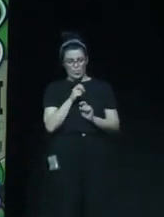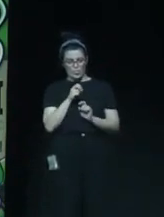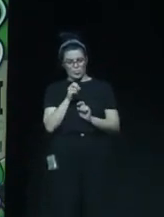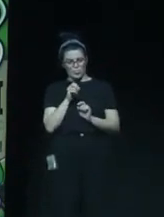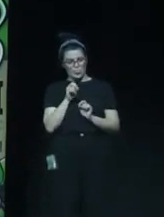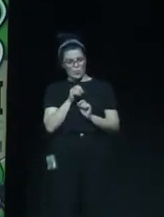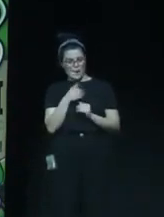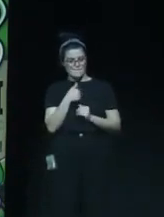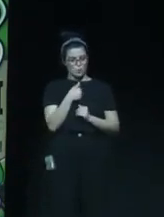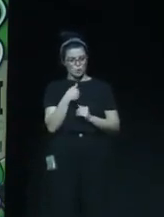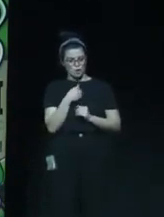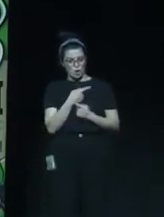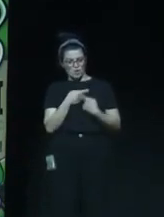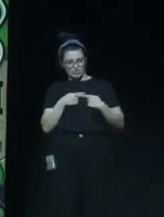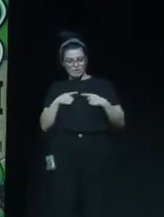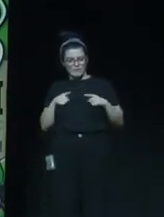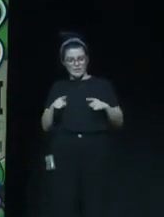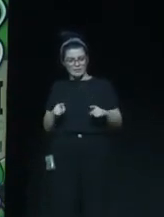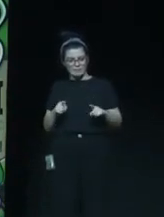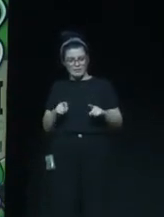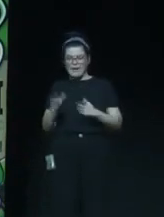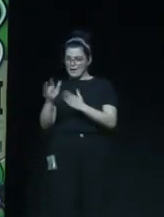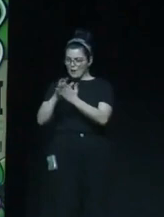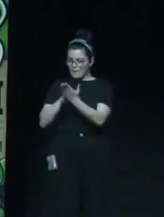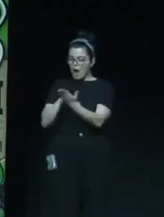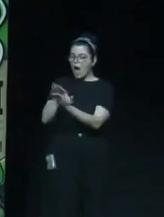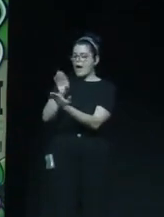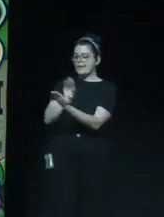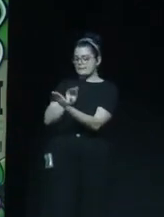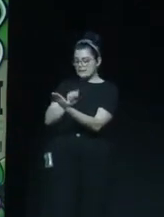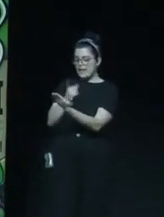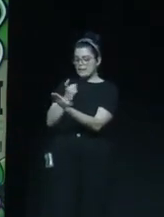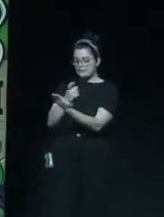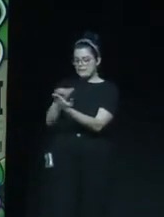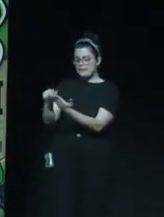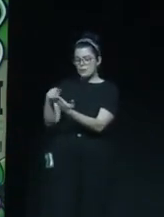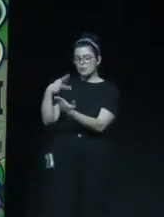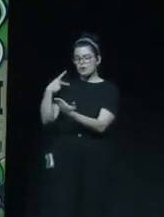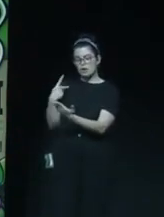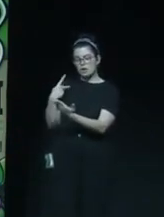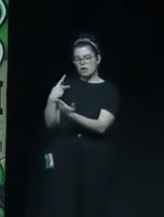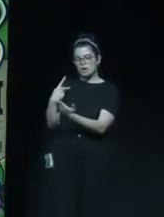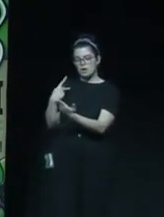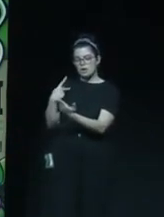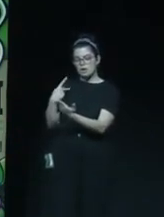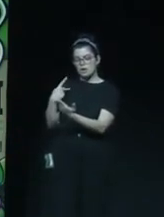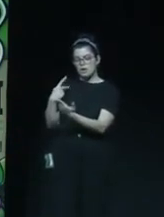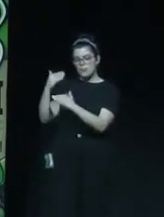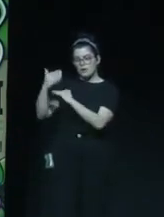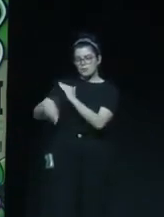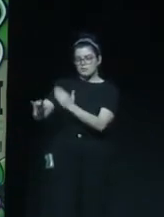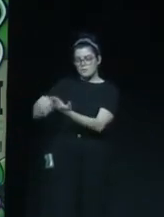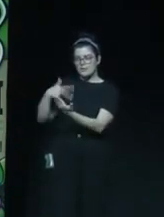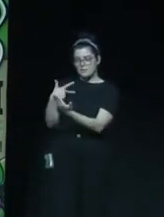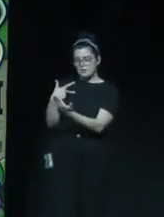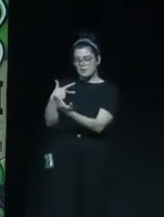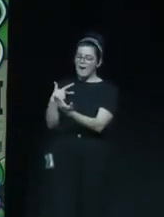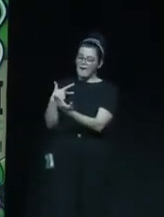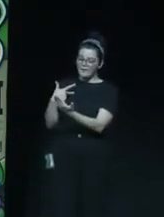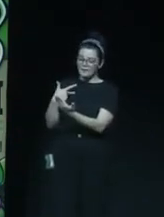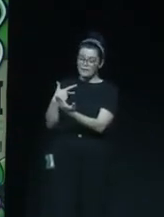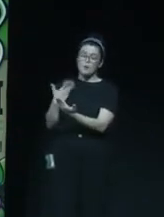y hubiera atendido el informe de que decía que tenía que haber una autorización de costas para poder dar la licencia